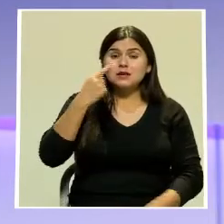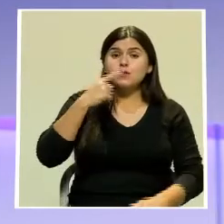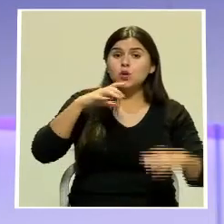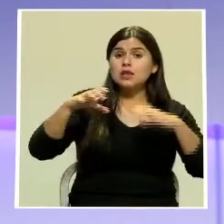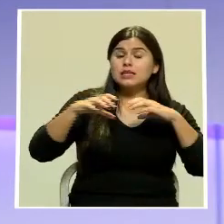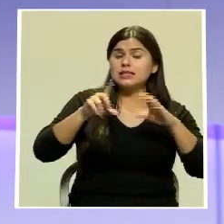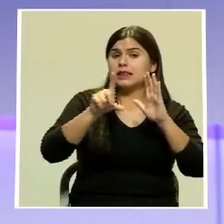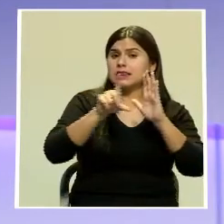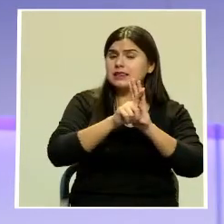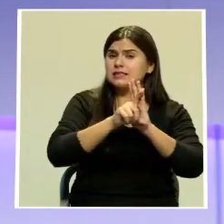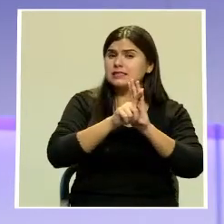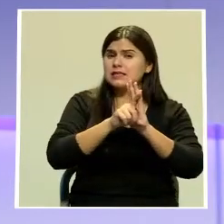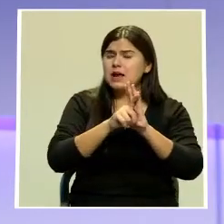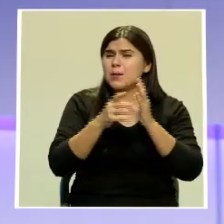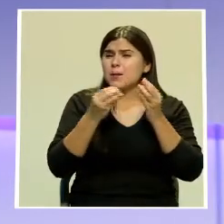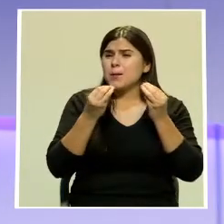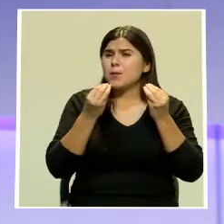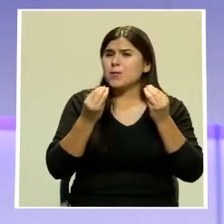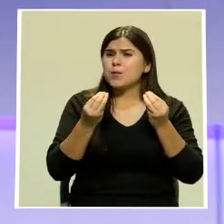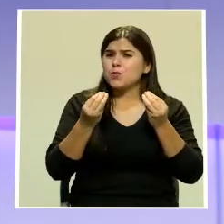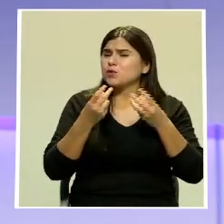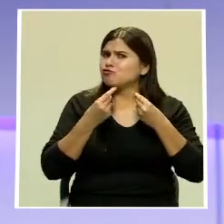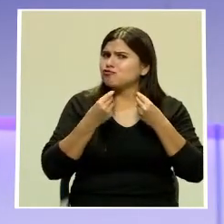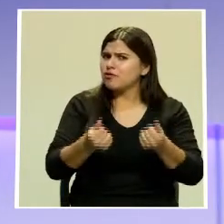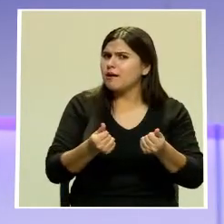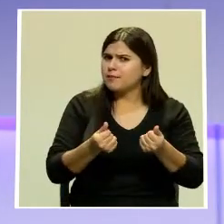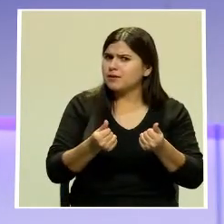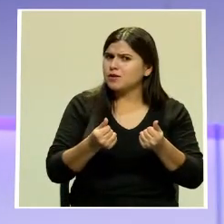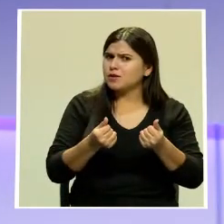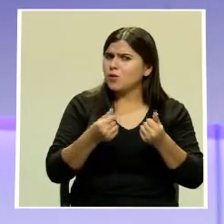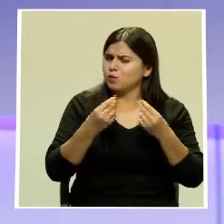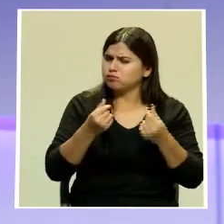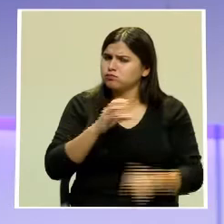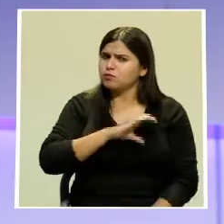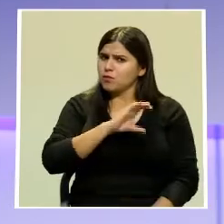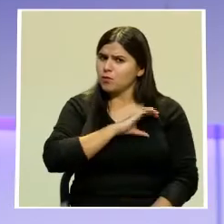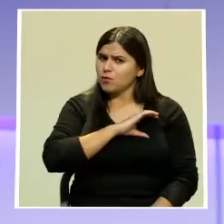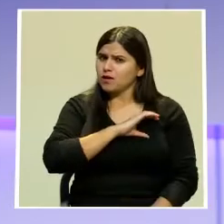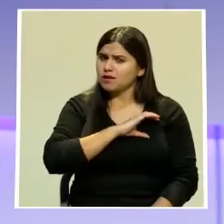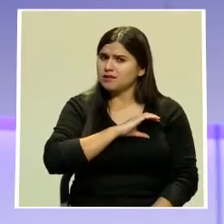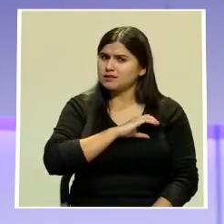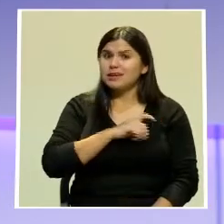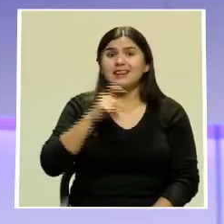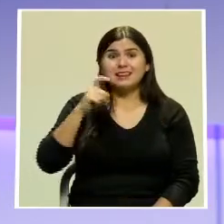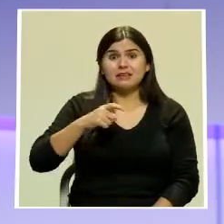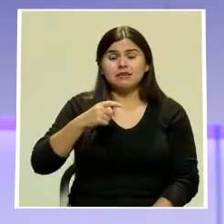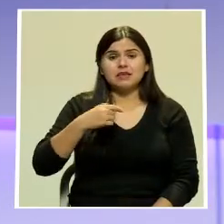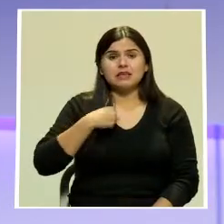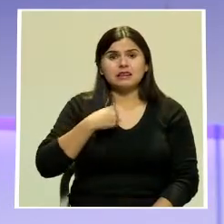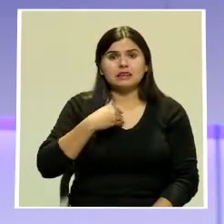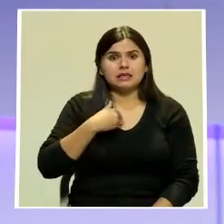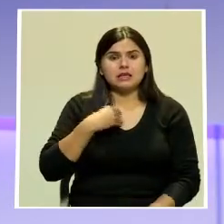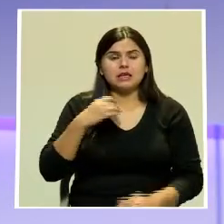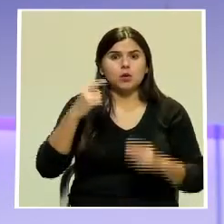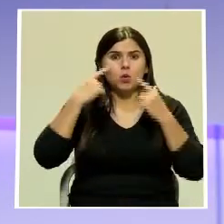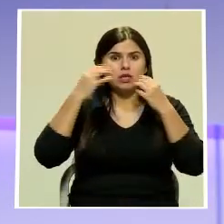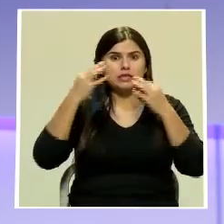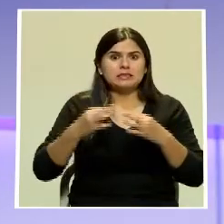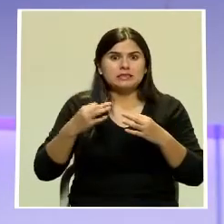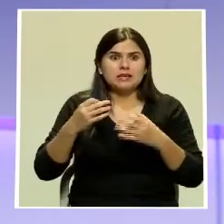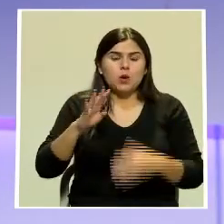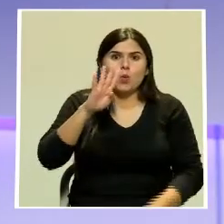legislativa muy veloz, sí, muy eficaz. Había que tomar una decisión, en 48, 72